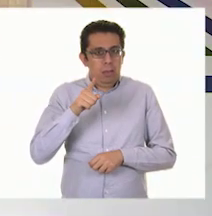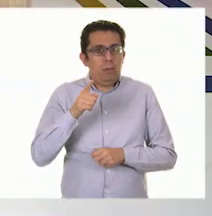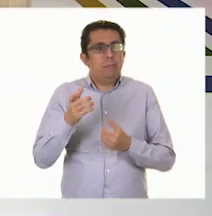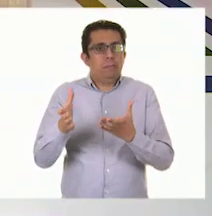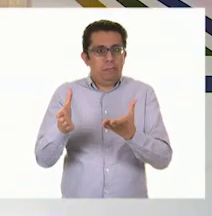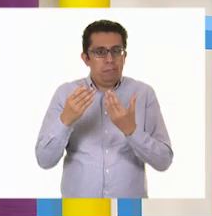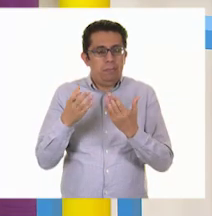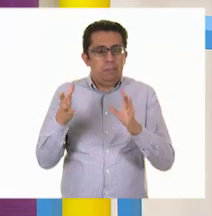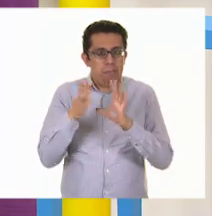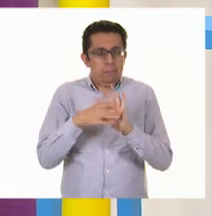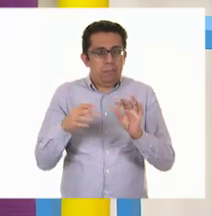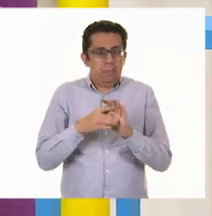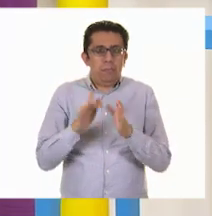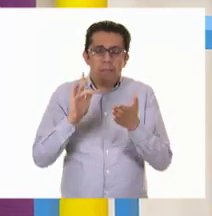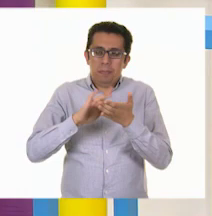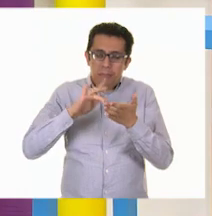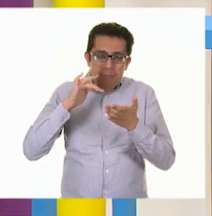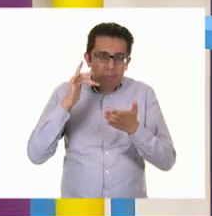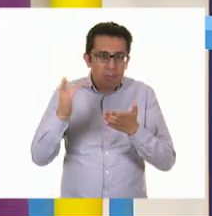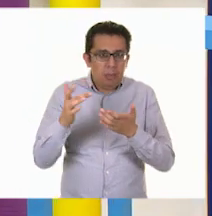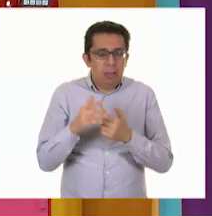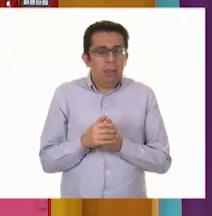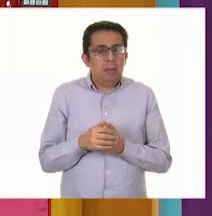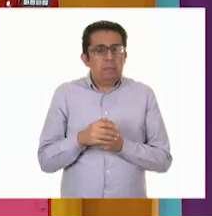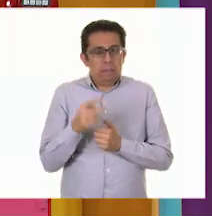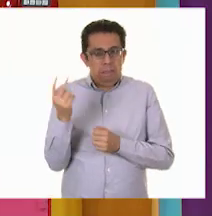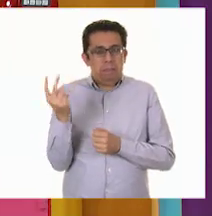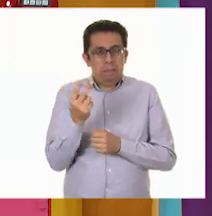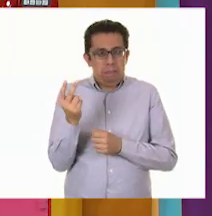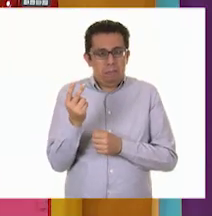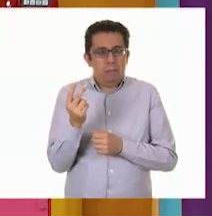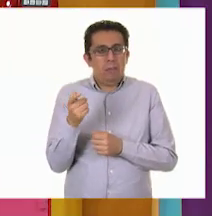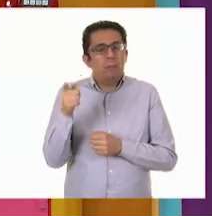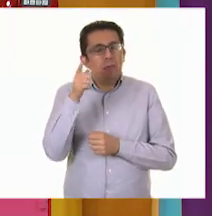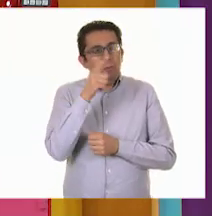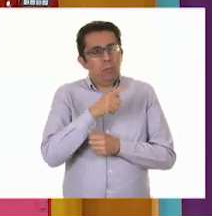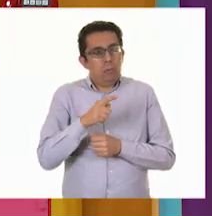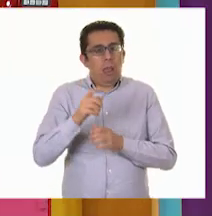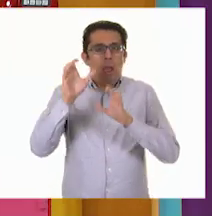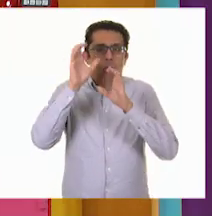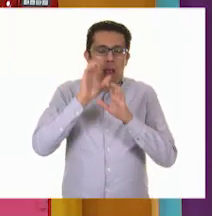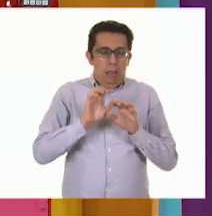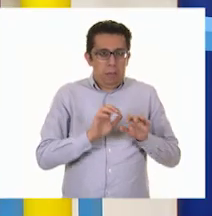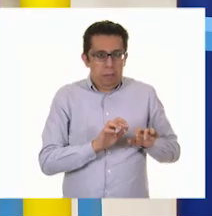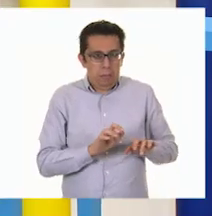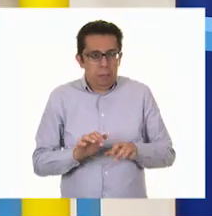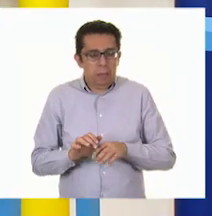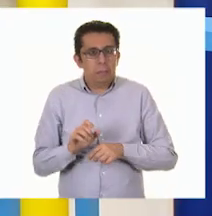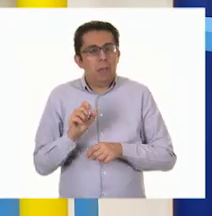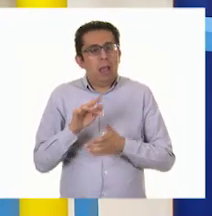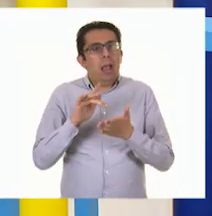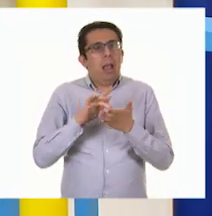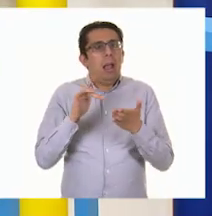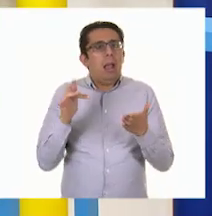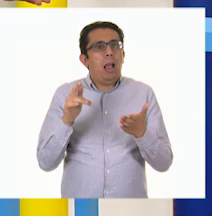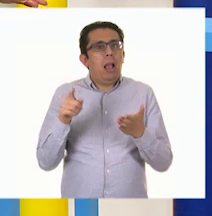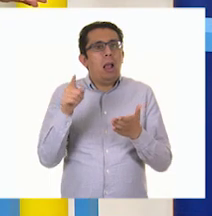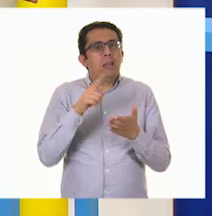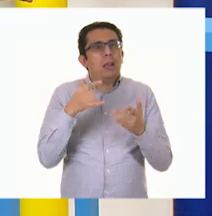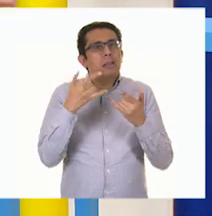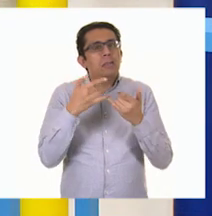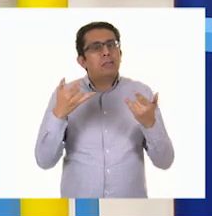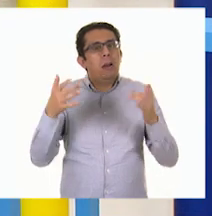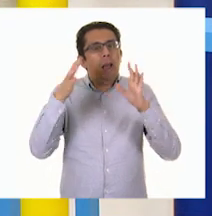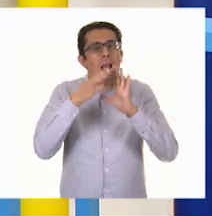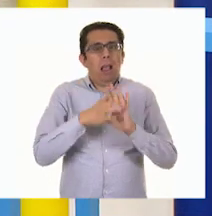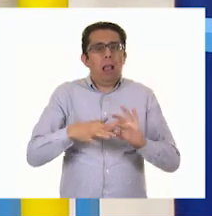enseñar, Daniela. Muchísimas gracias, Jocelyn, por esta interpretación y muchas gracias por venirnos a contar esta